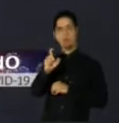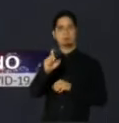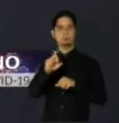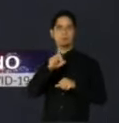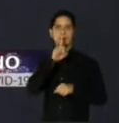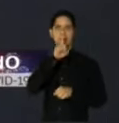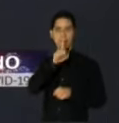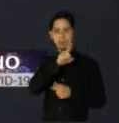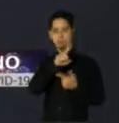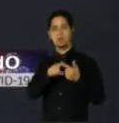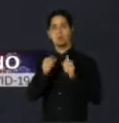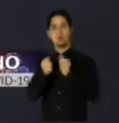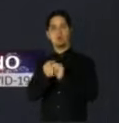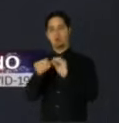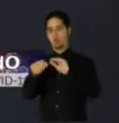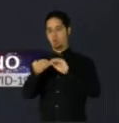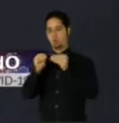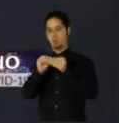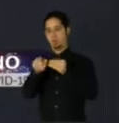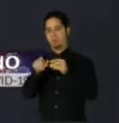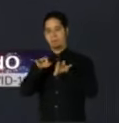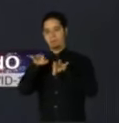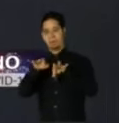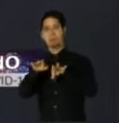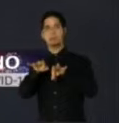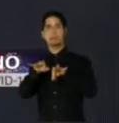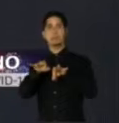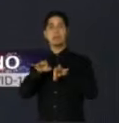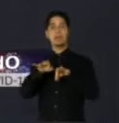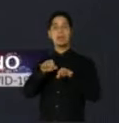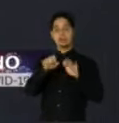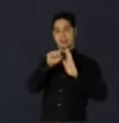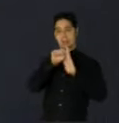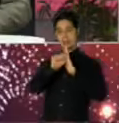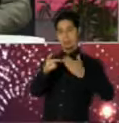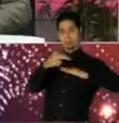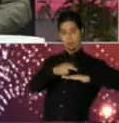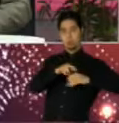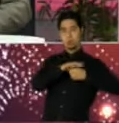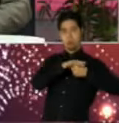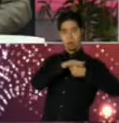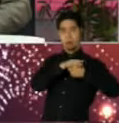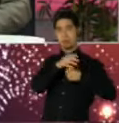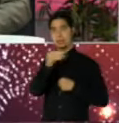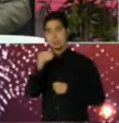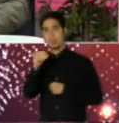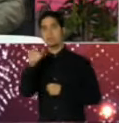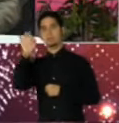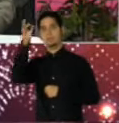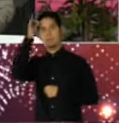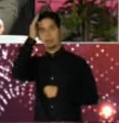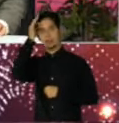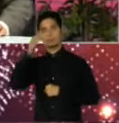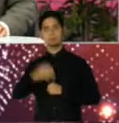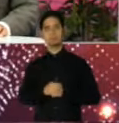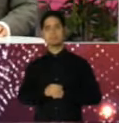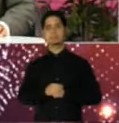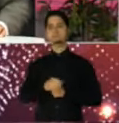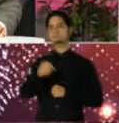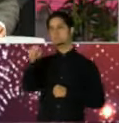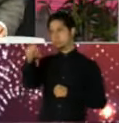números particulares de controlados, tanto el estatal como el federal. O sea, que es receta original para medicamentos controlados. Eso ha sido así